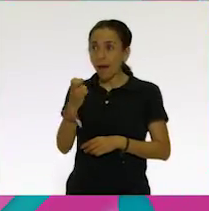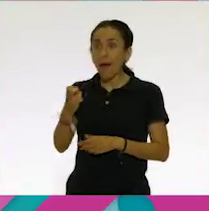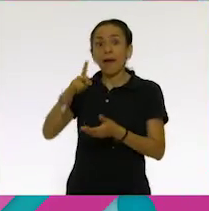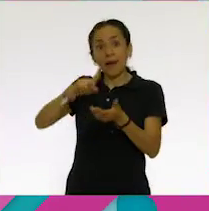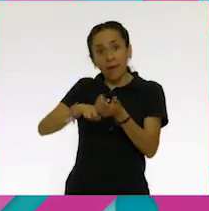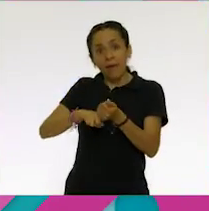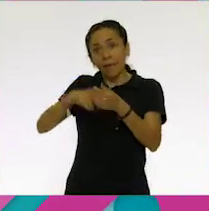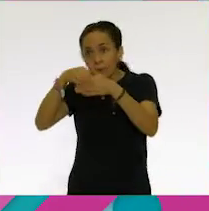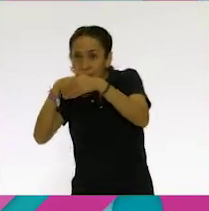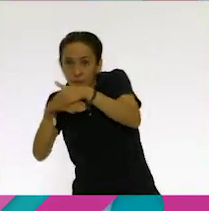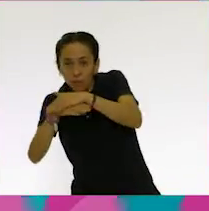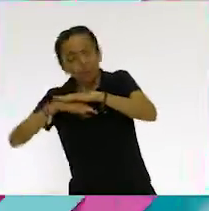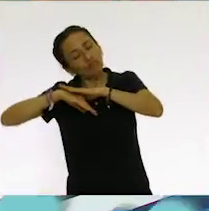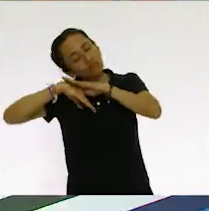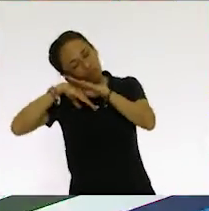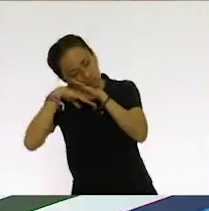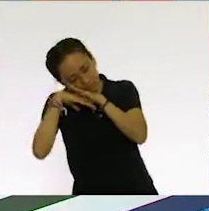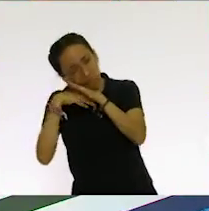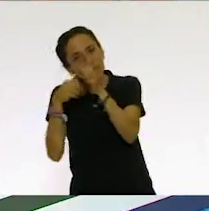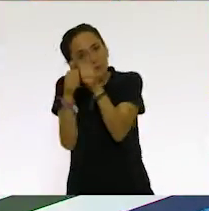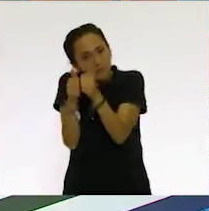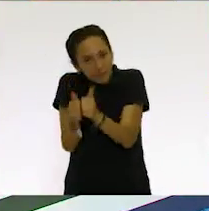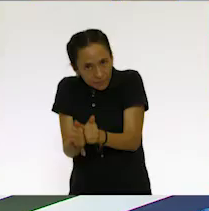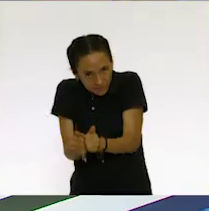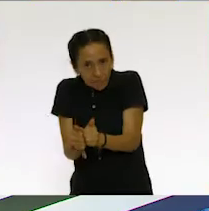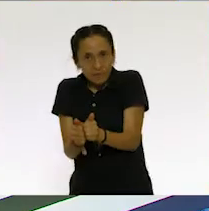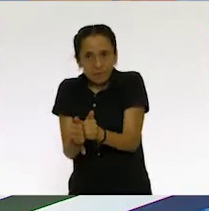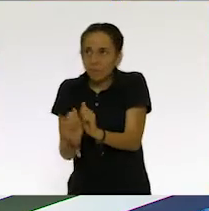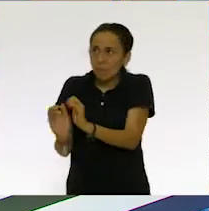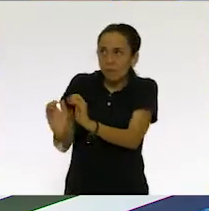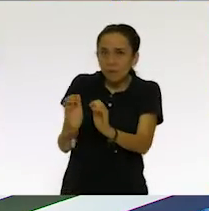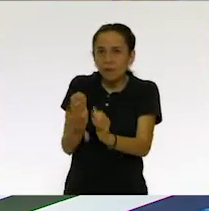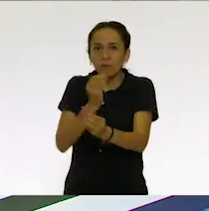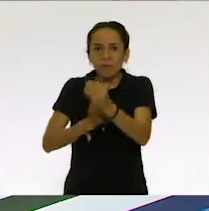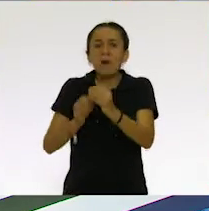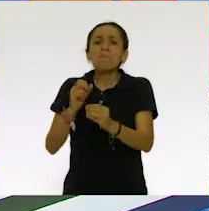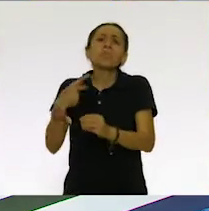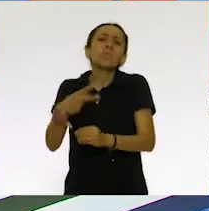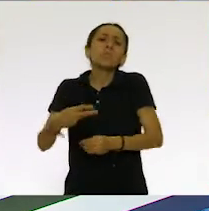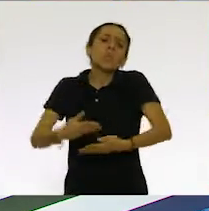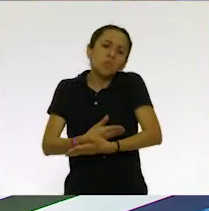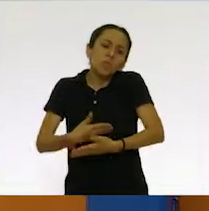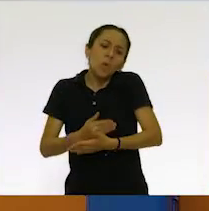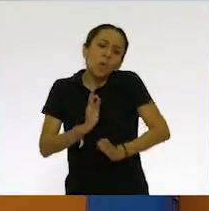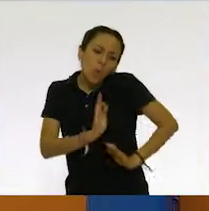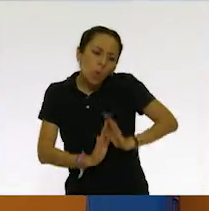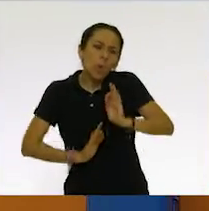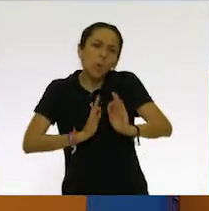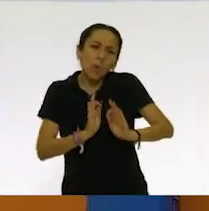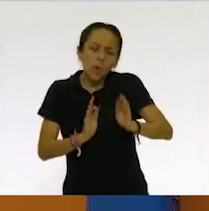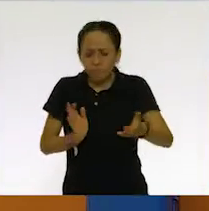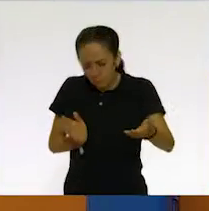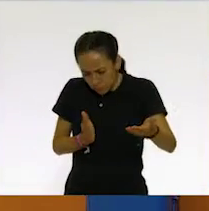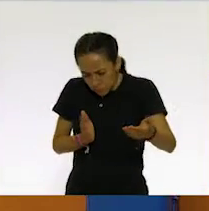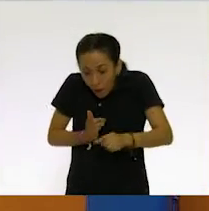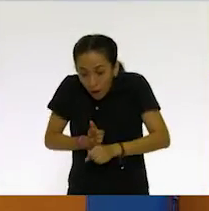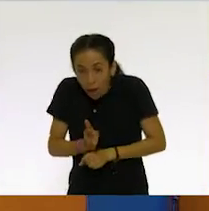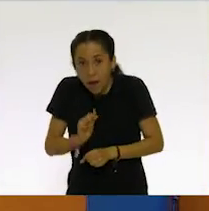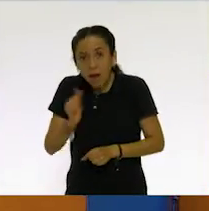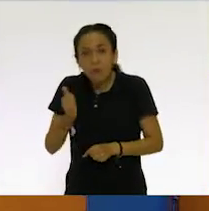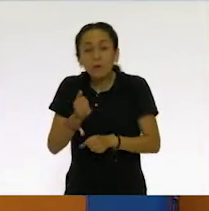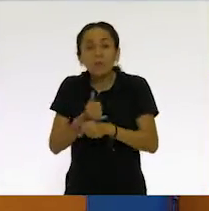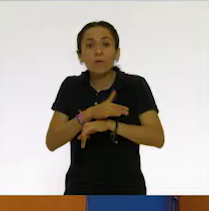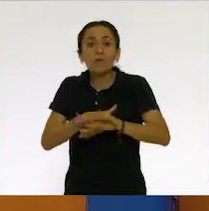cuidan a sus crías. A ver, aquí tenemos otro dato. Sí, aquí. Dice que ellos también pueden cavar con